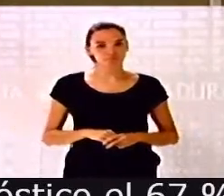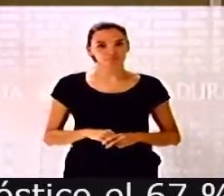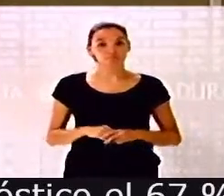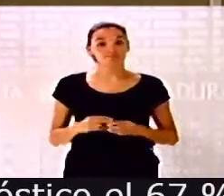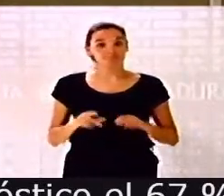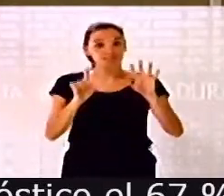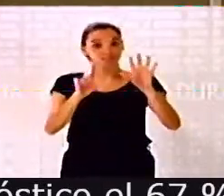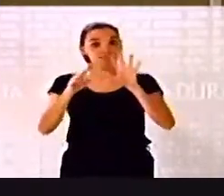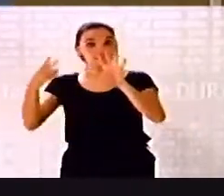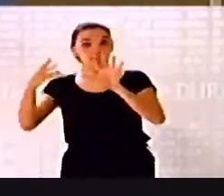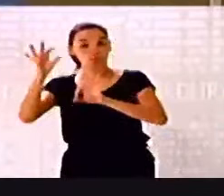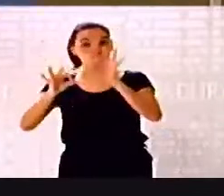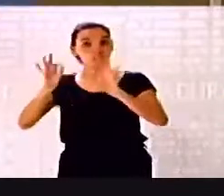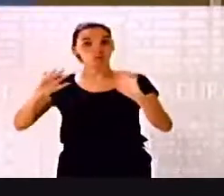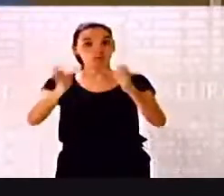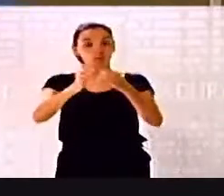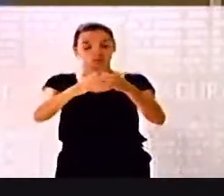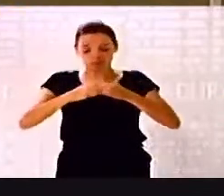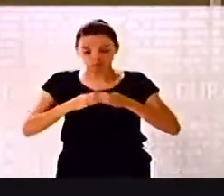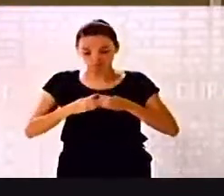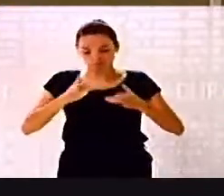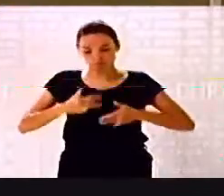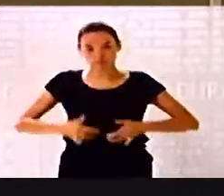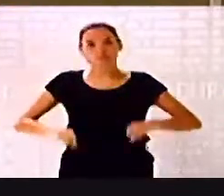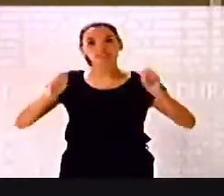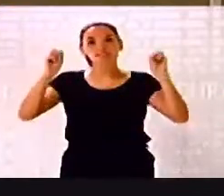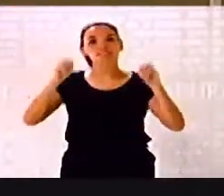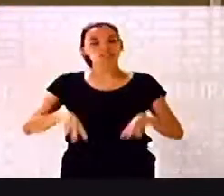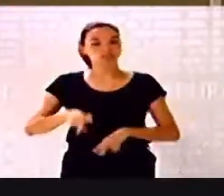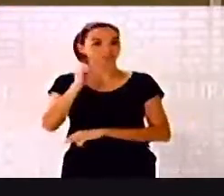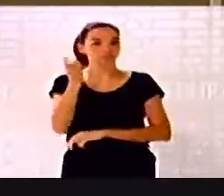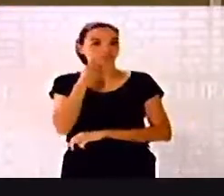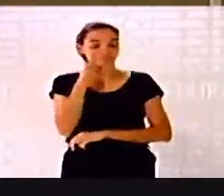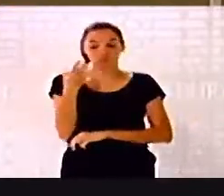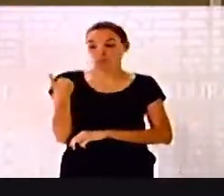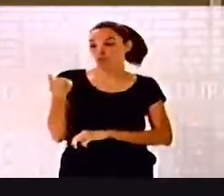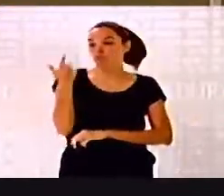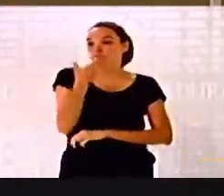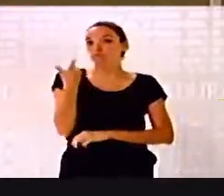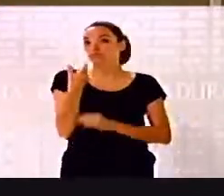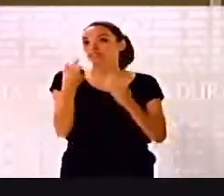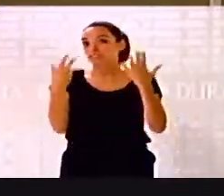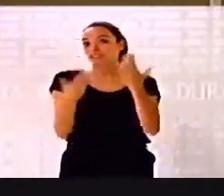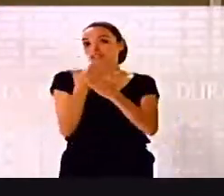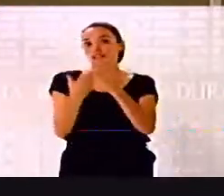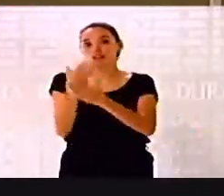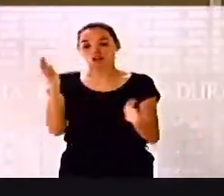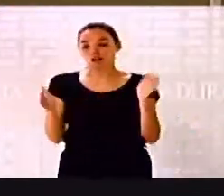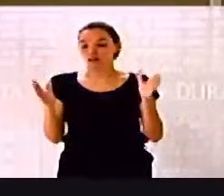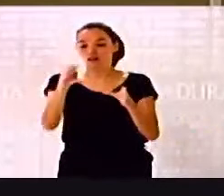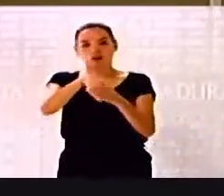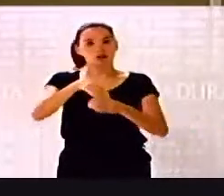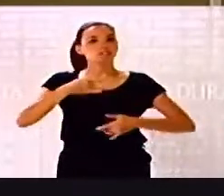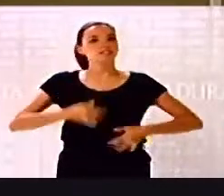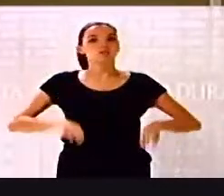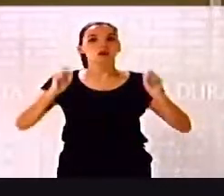El 67% de ellos, de los que hemos diagnosticado en los últimos 7 días, son